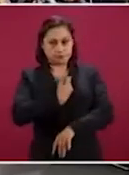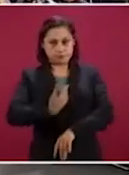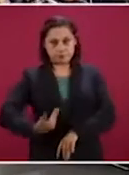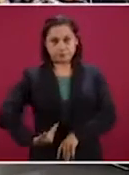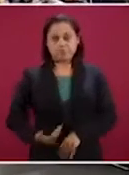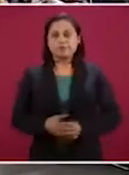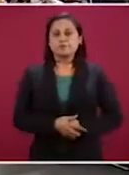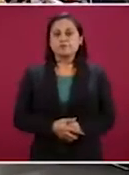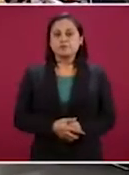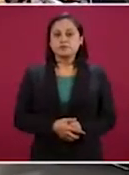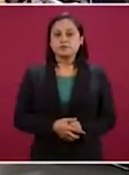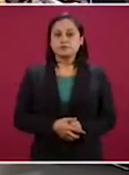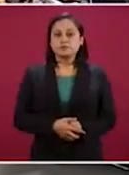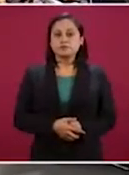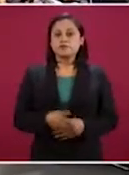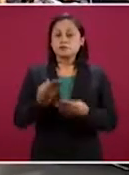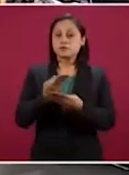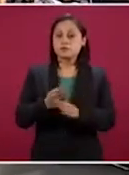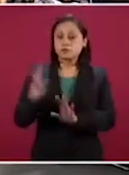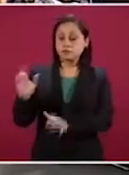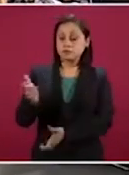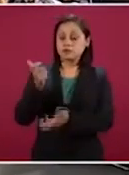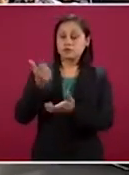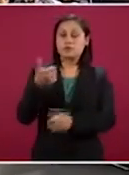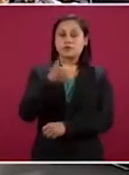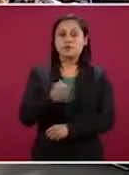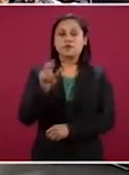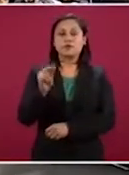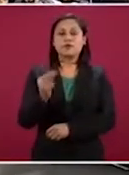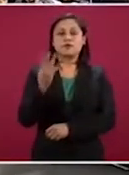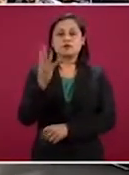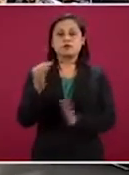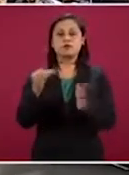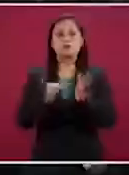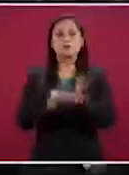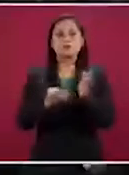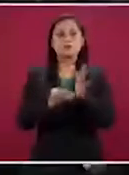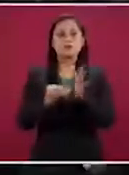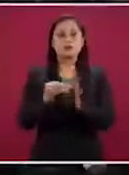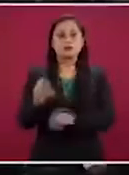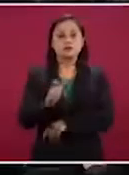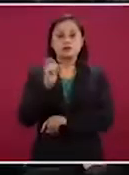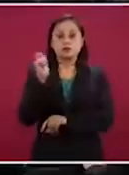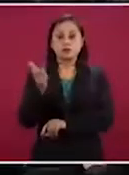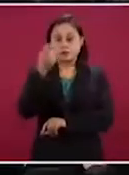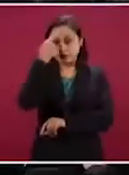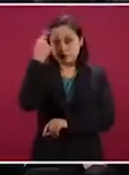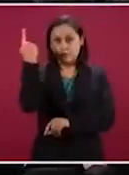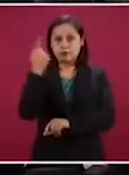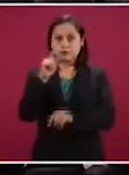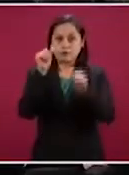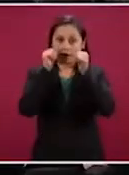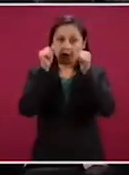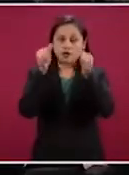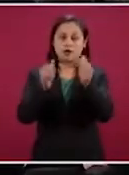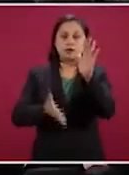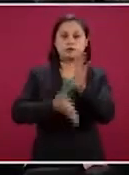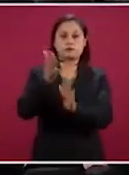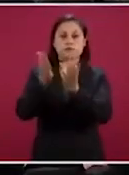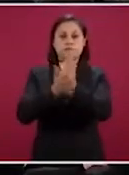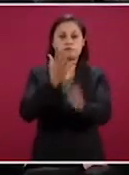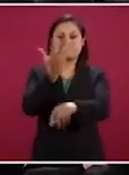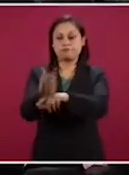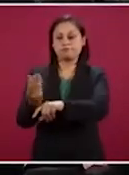La banca el día de hoy tiene 684 mil millones de pesos invertidos en infraestructura y cuenta